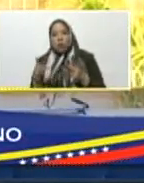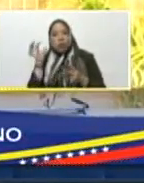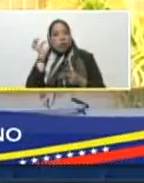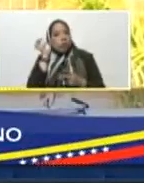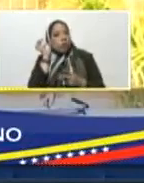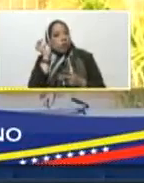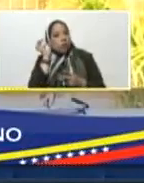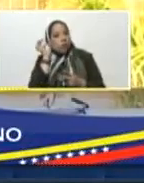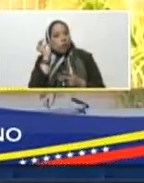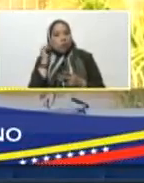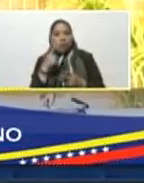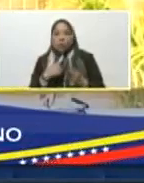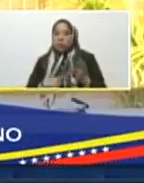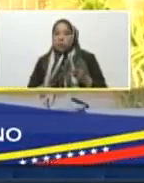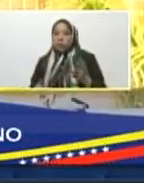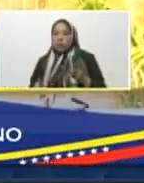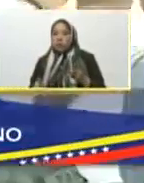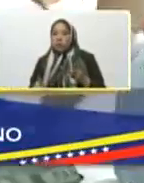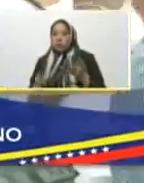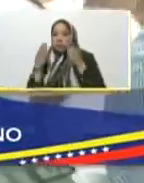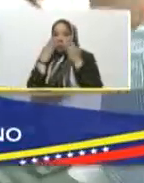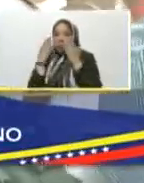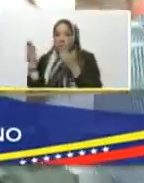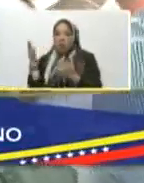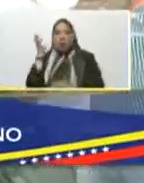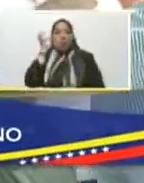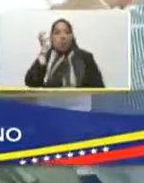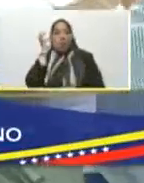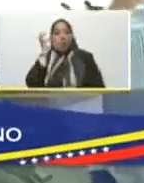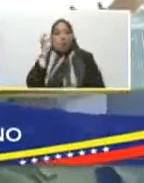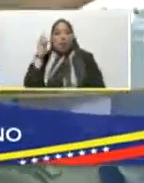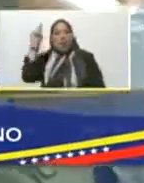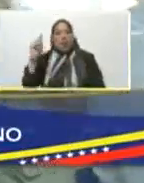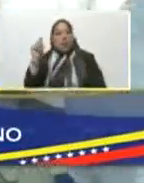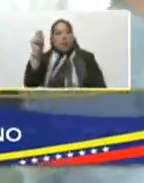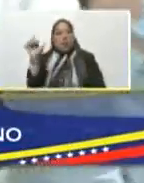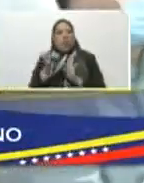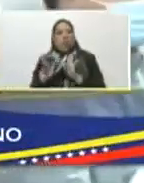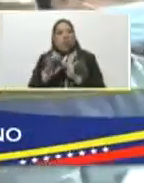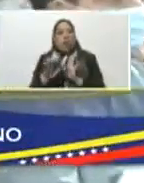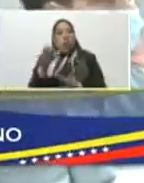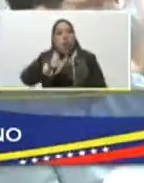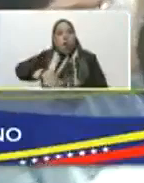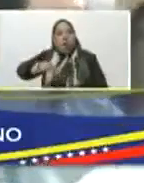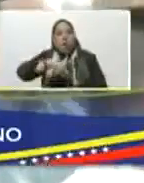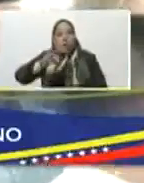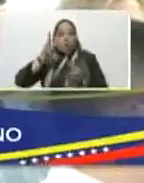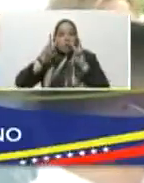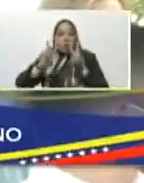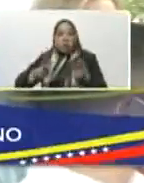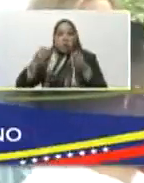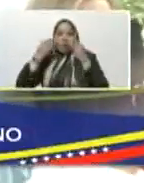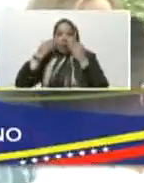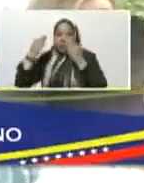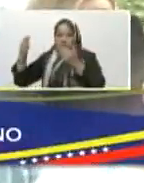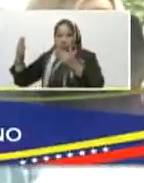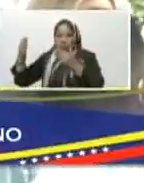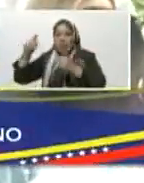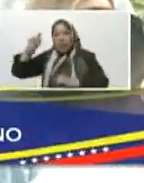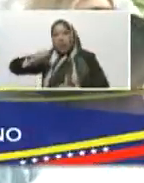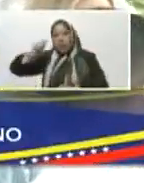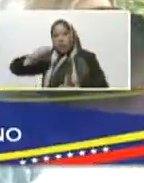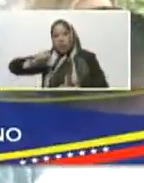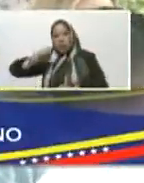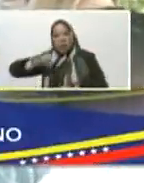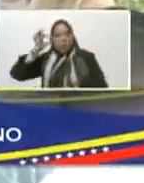Glamis García, Darly Cárdenas. ¿Dónde están las diputadas? Que no las veo. Eso es pura